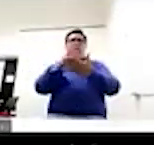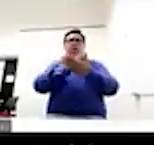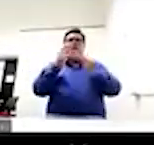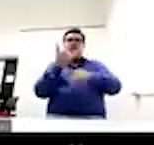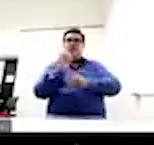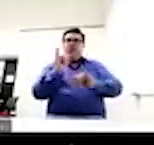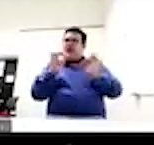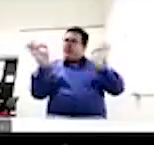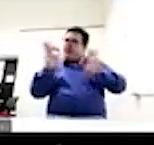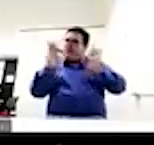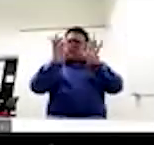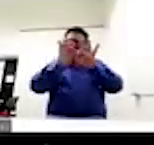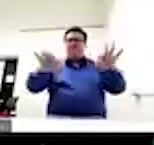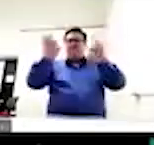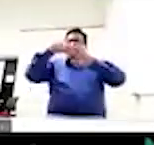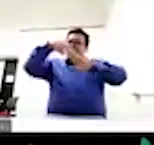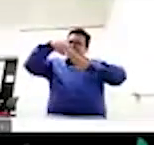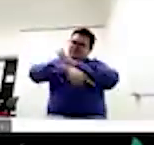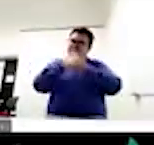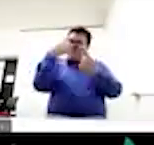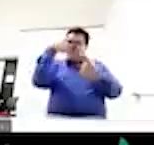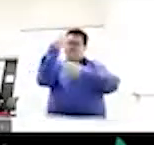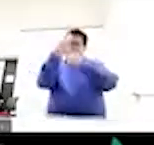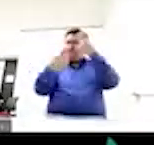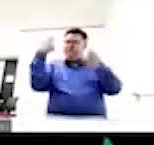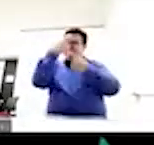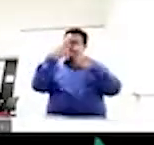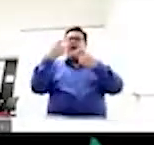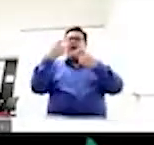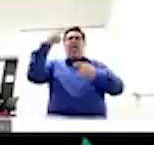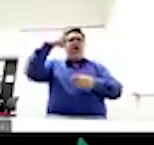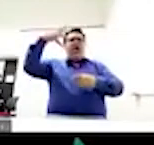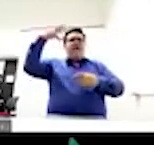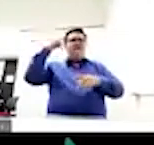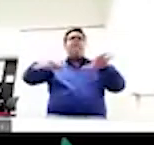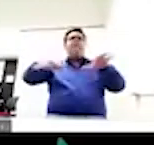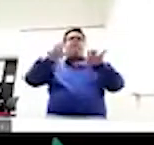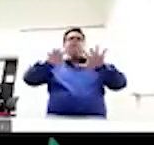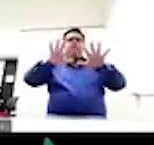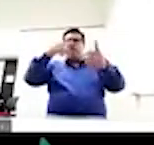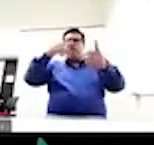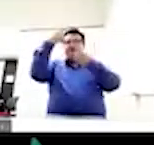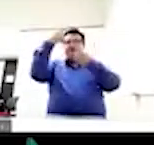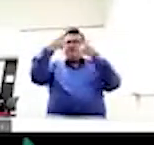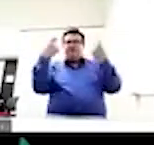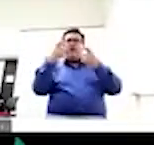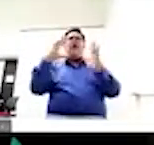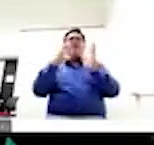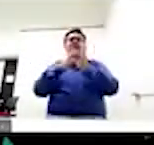significa y plantea las posibilidades de este mito en función de su propia carga simbólica.